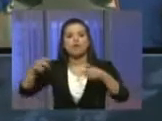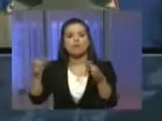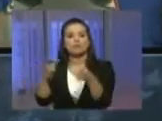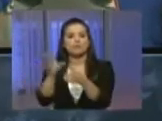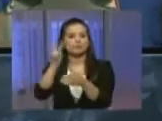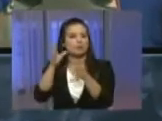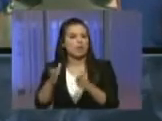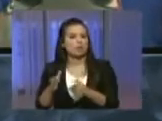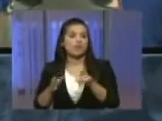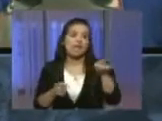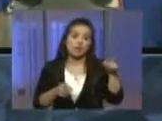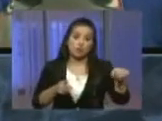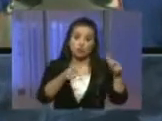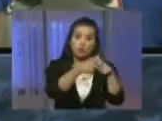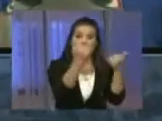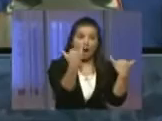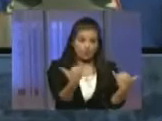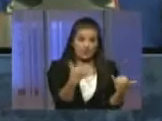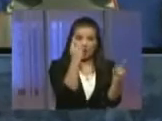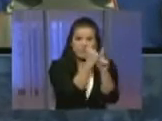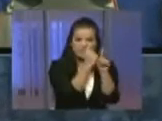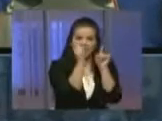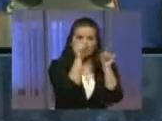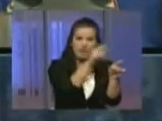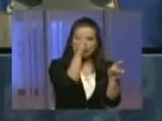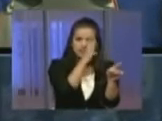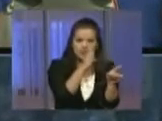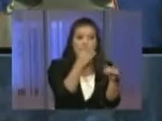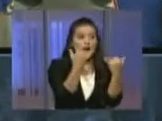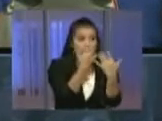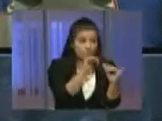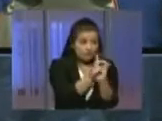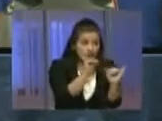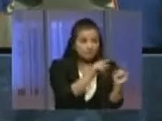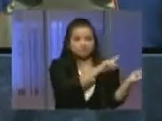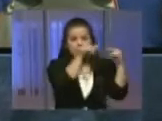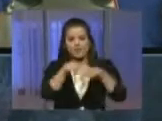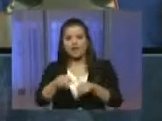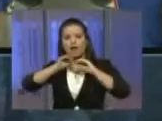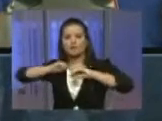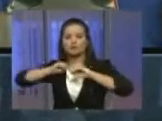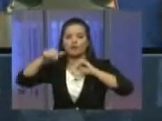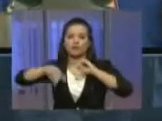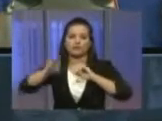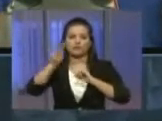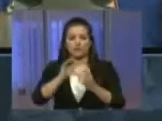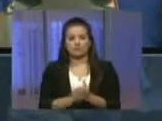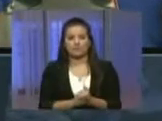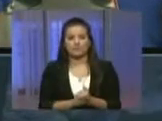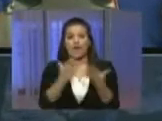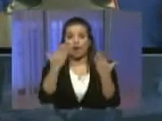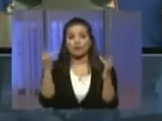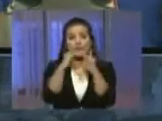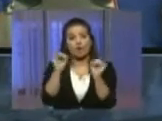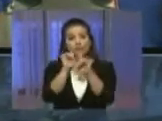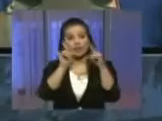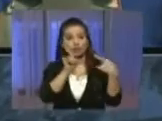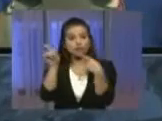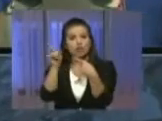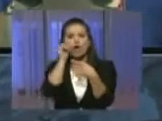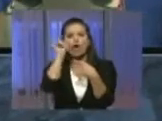Río de Janeiro Vamos a darle el pase mervin compañero desde rí de